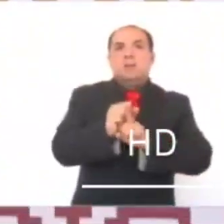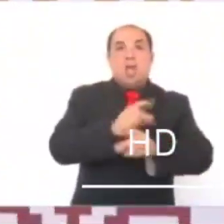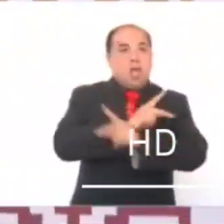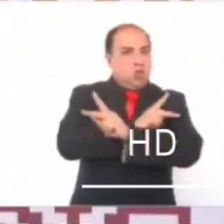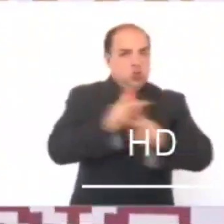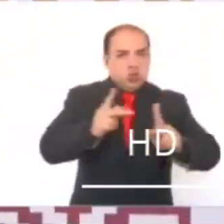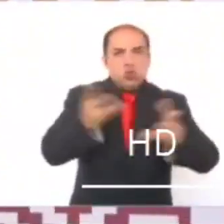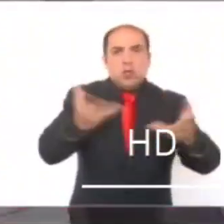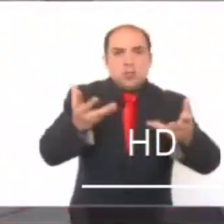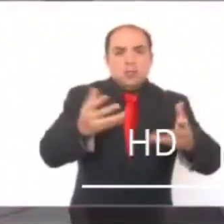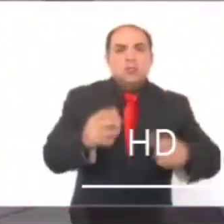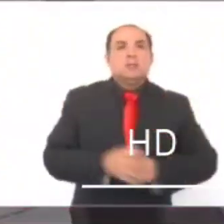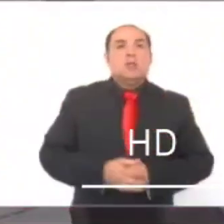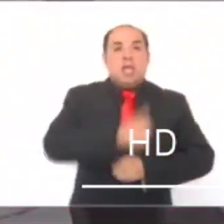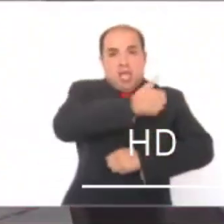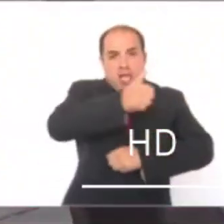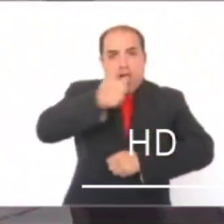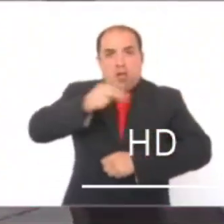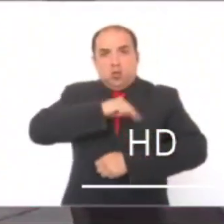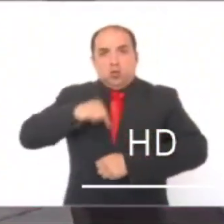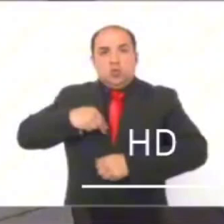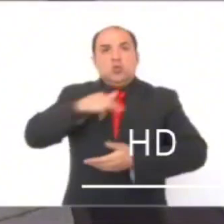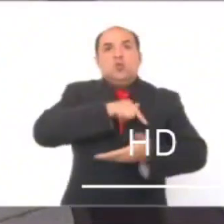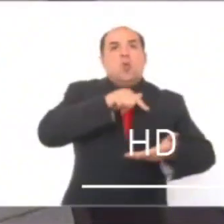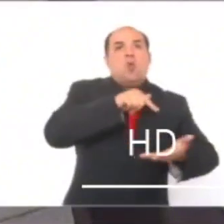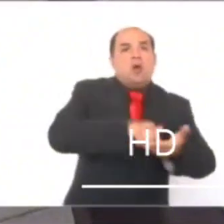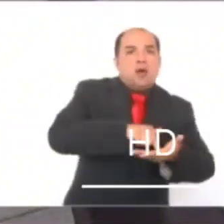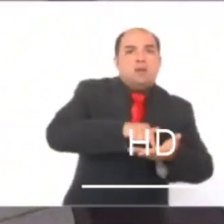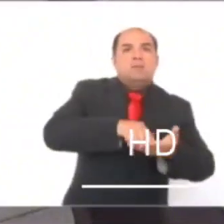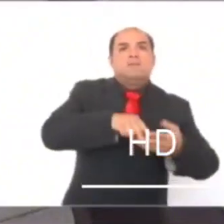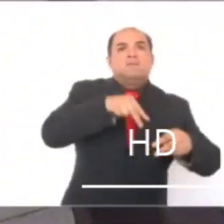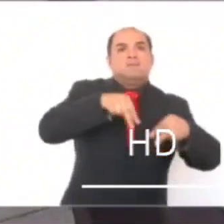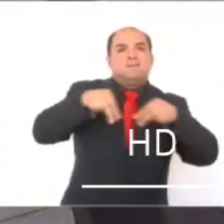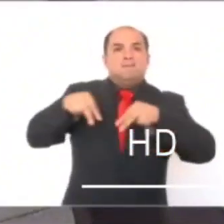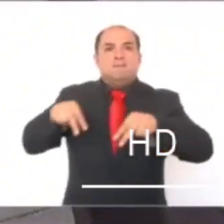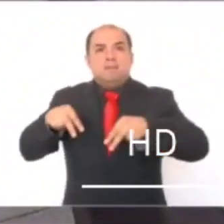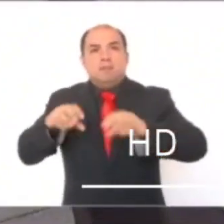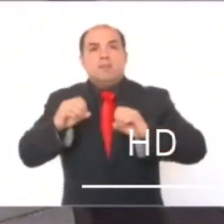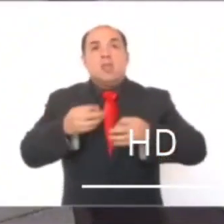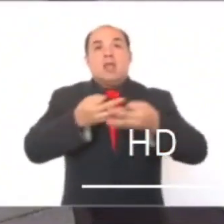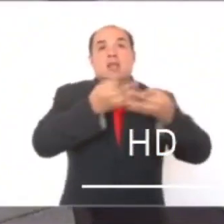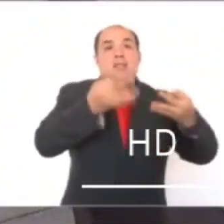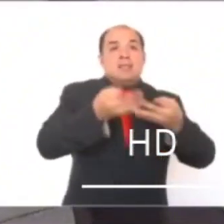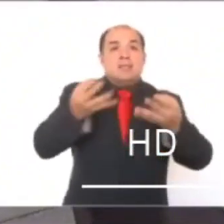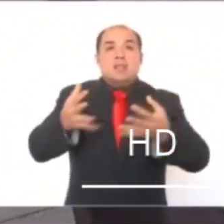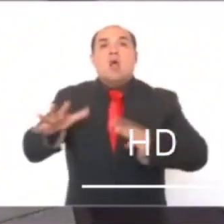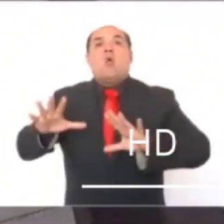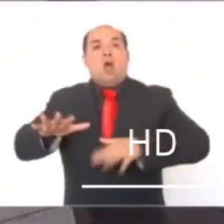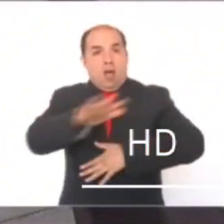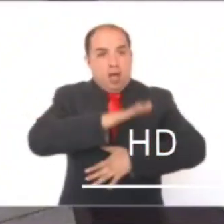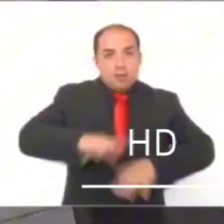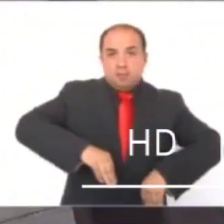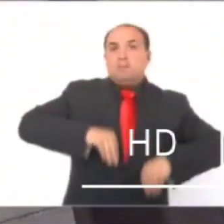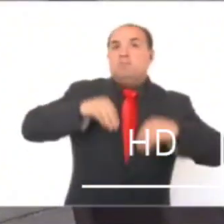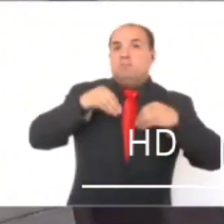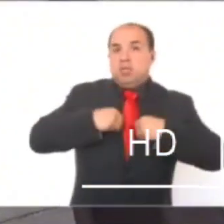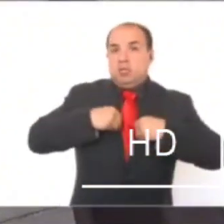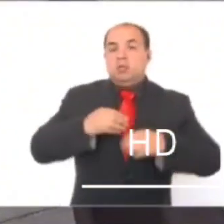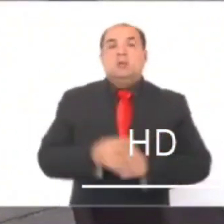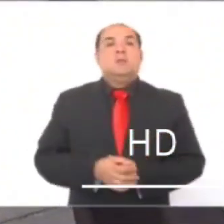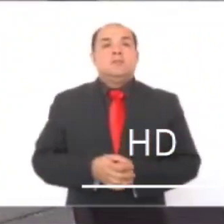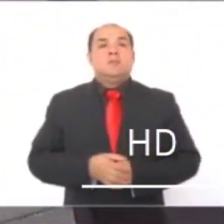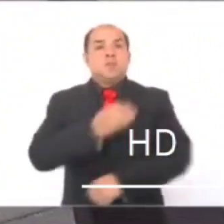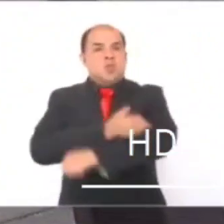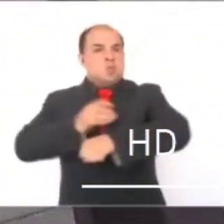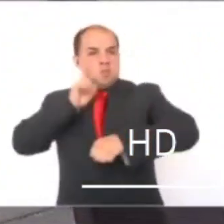todas, desde cada uno de nuestros espacios, de los territorios que habitamos. Compañeras,